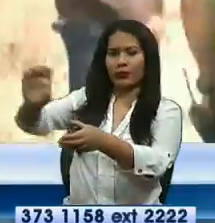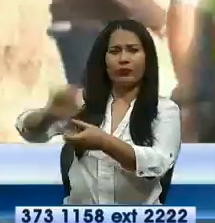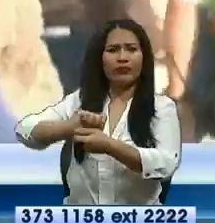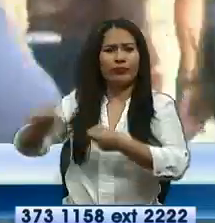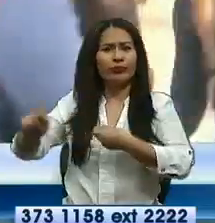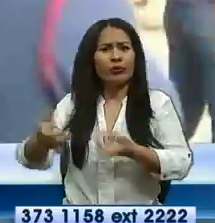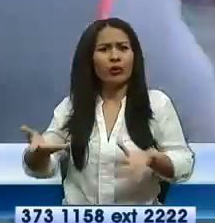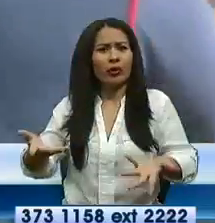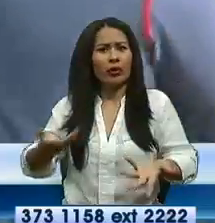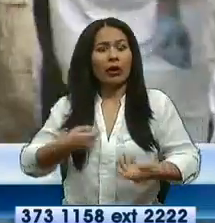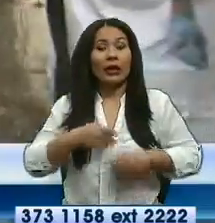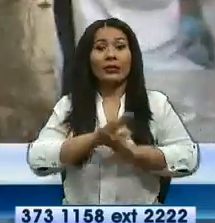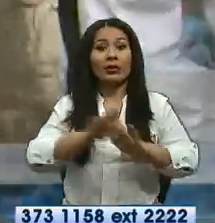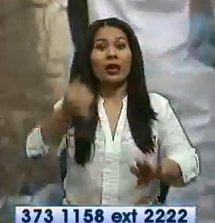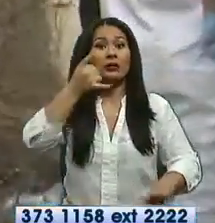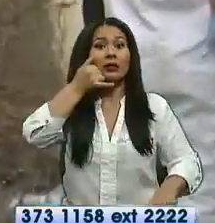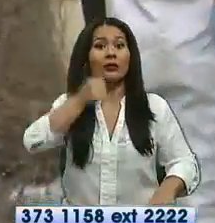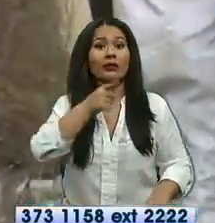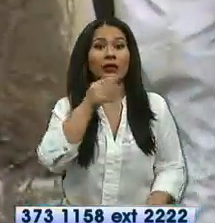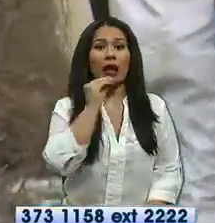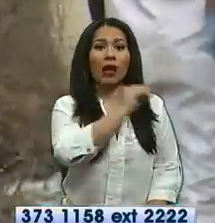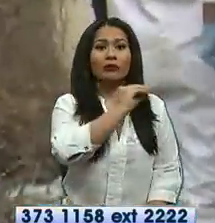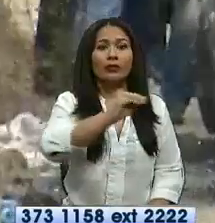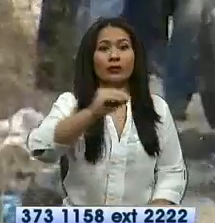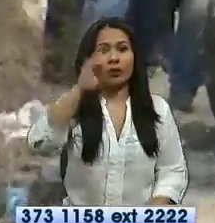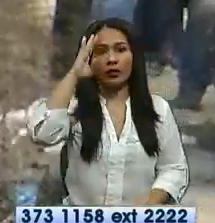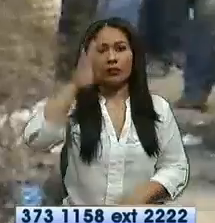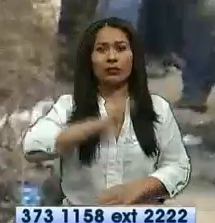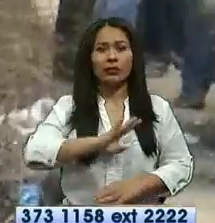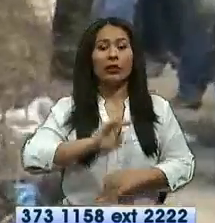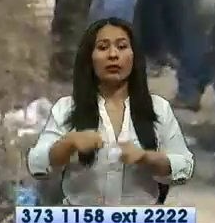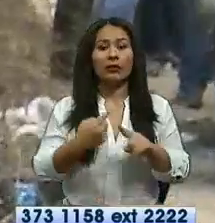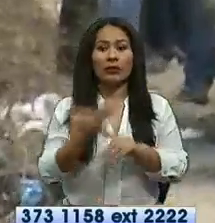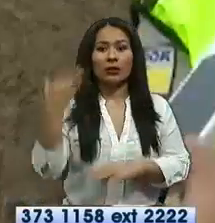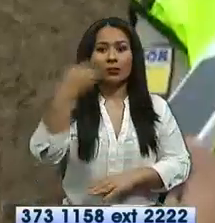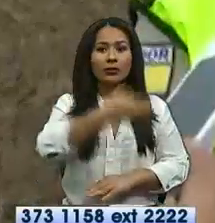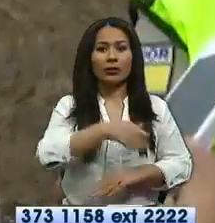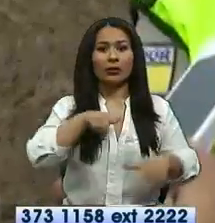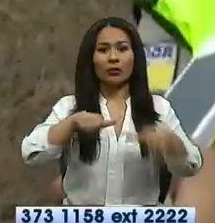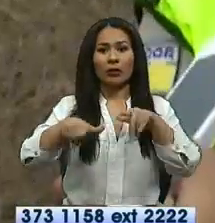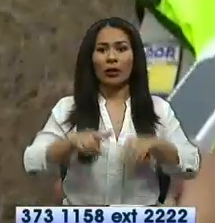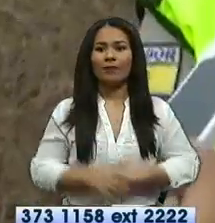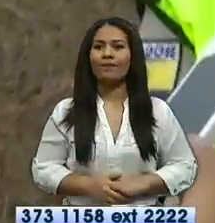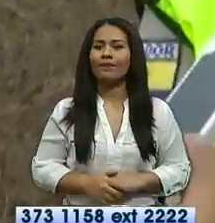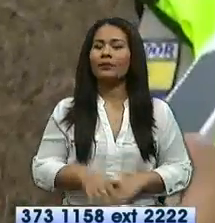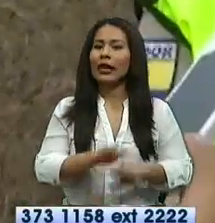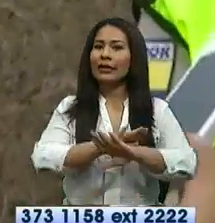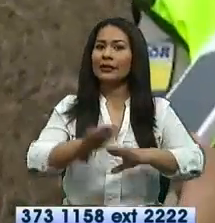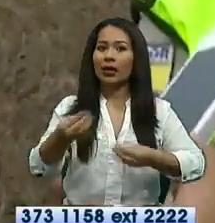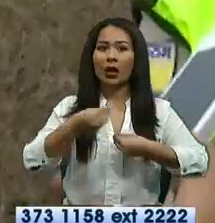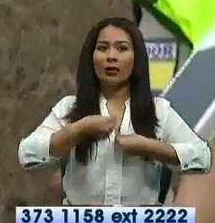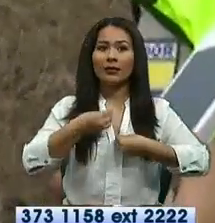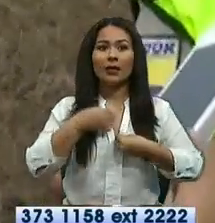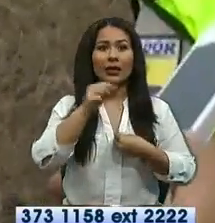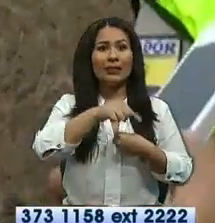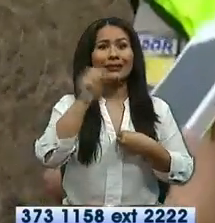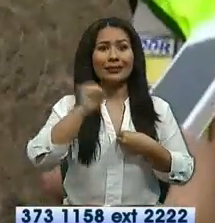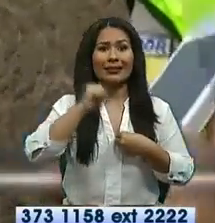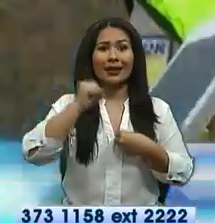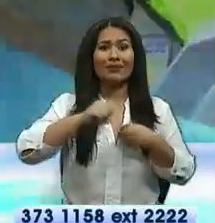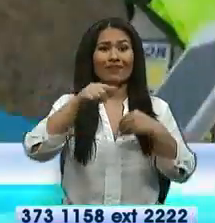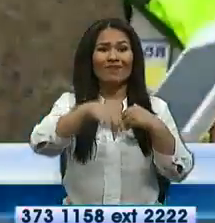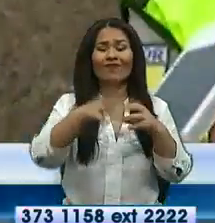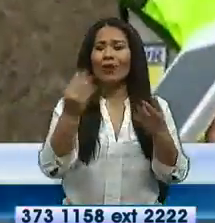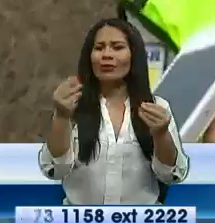Sería. Una llamada habría alertado a los agentes, quienes acudieron hasta el sitio. Decirles desde que está el vehículo totalmente calcinado y las